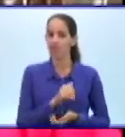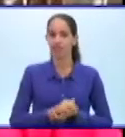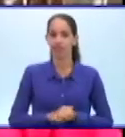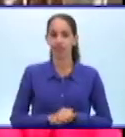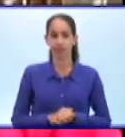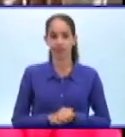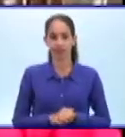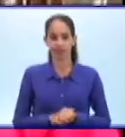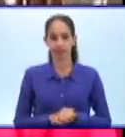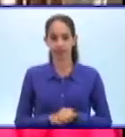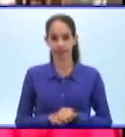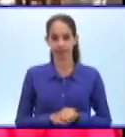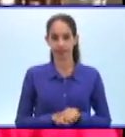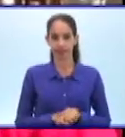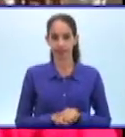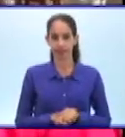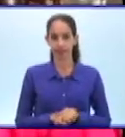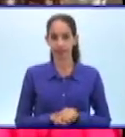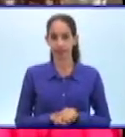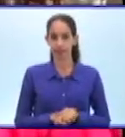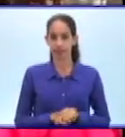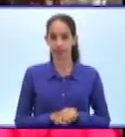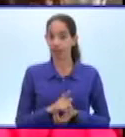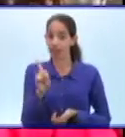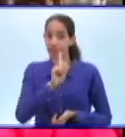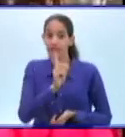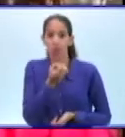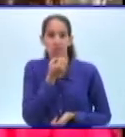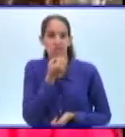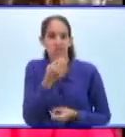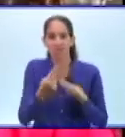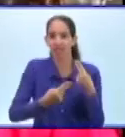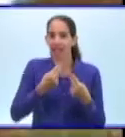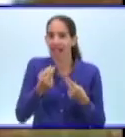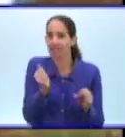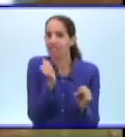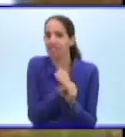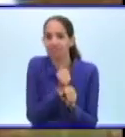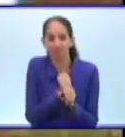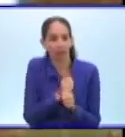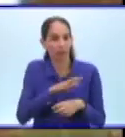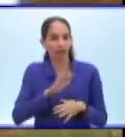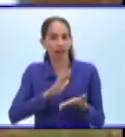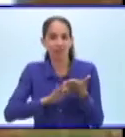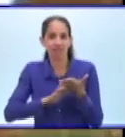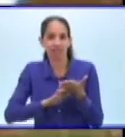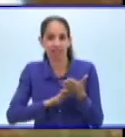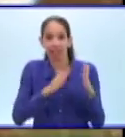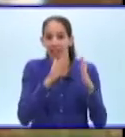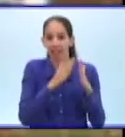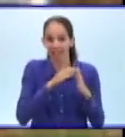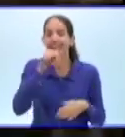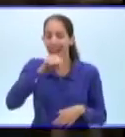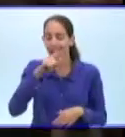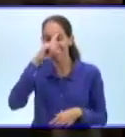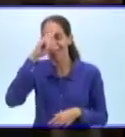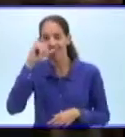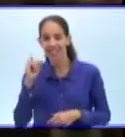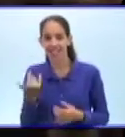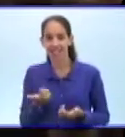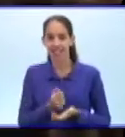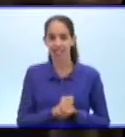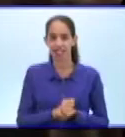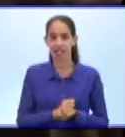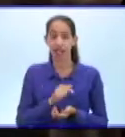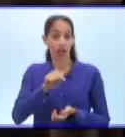casa. ¿Por Marabú? Por Marabú, Ocioso, Marabú, Madera Blanca, bueno, más Marabú que otra cosa. Las chivas paren a los 5 meses y Dianelis espera en